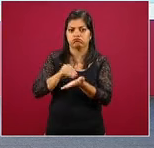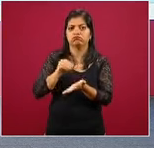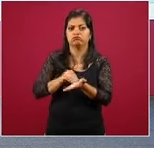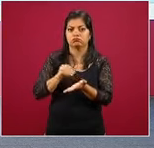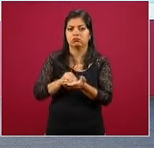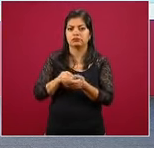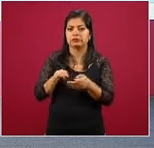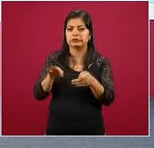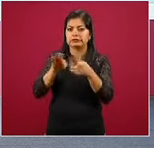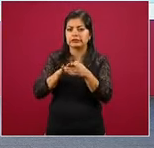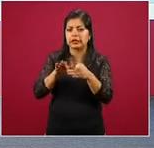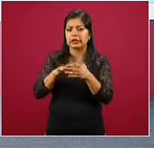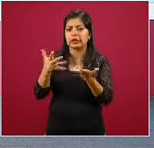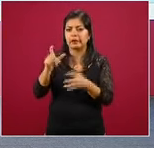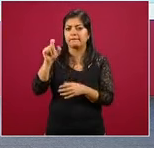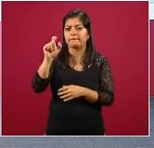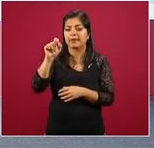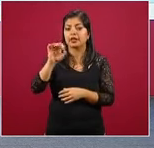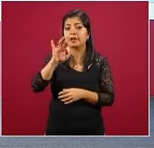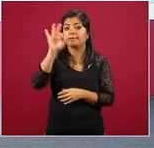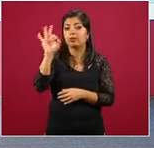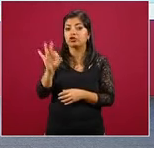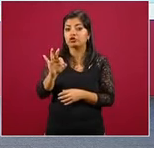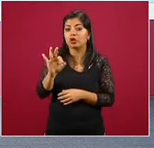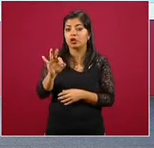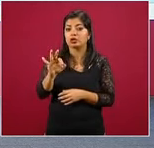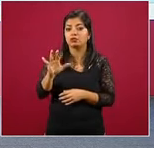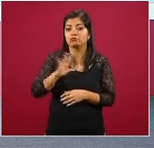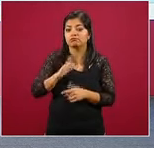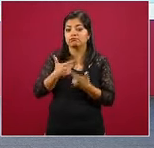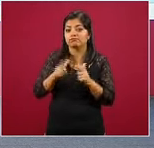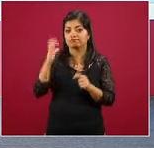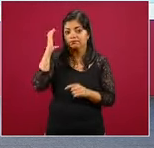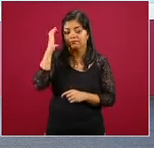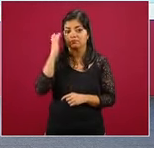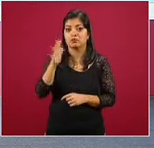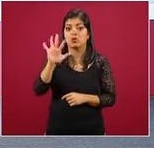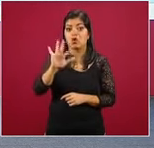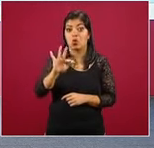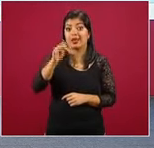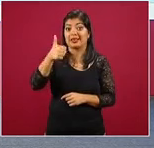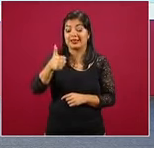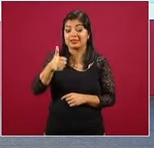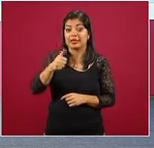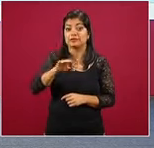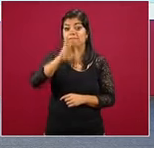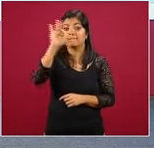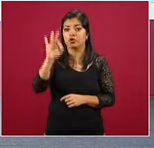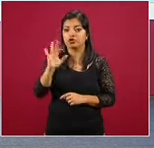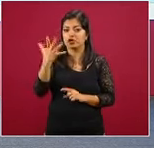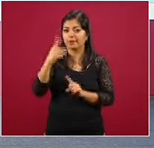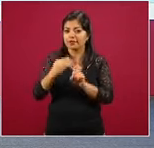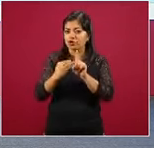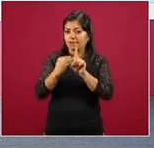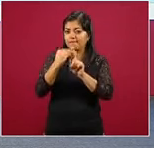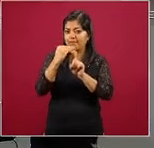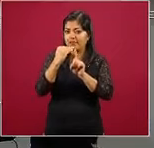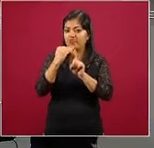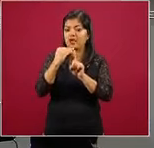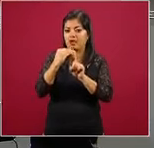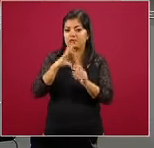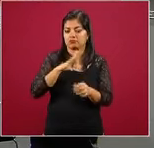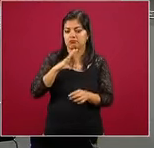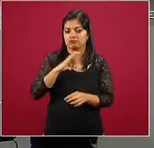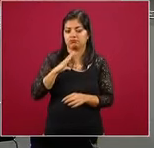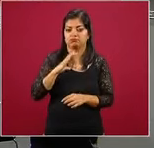más cerca a un 20% solamente de ocupación. 46% es la media nacional de la ocupación de este tipo de